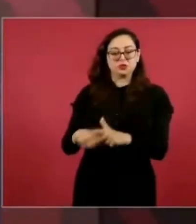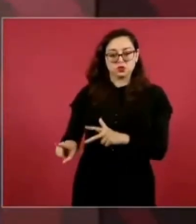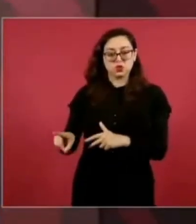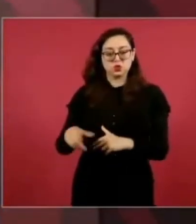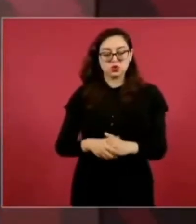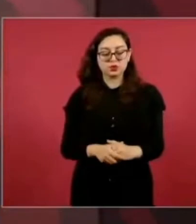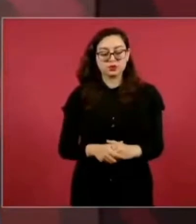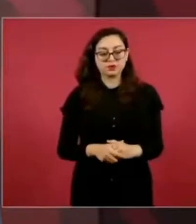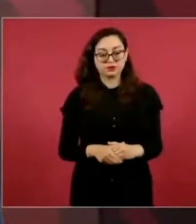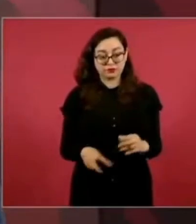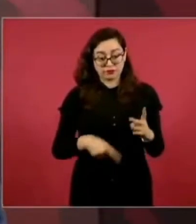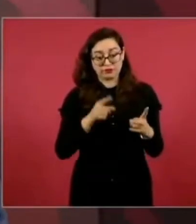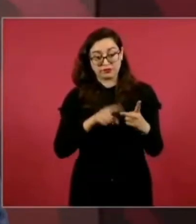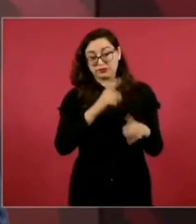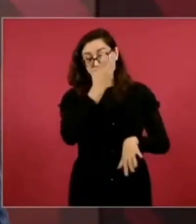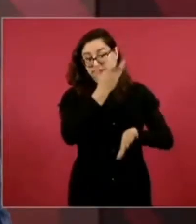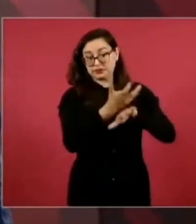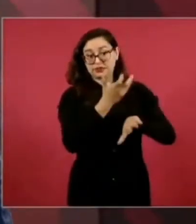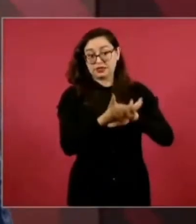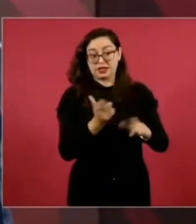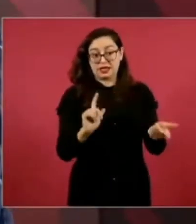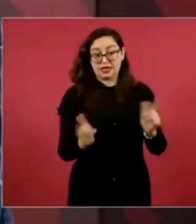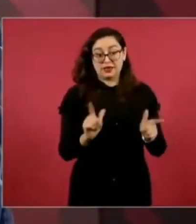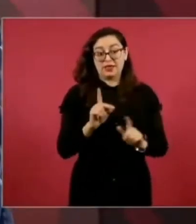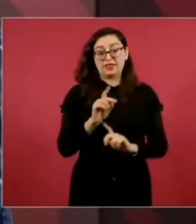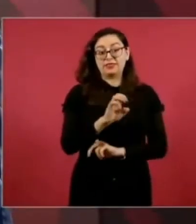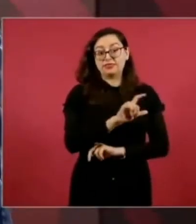La que compramos, la de Deer Park,